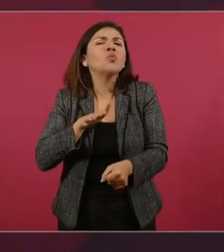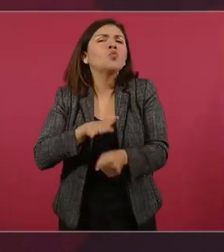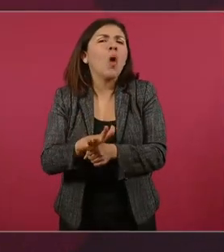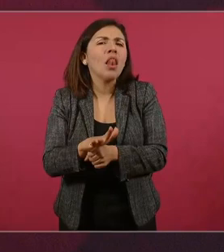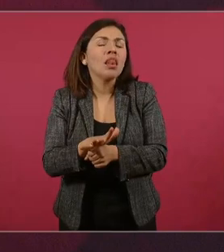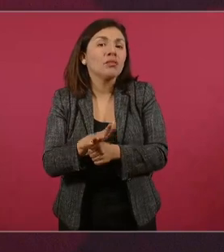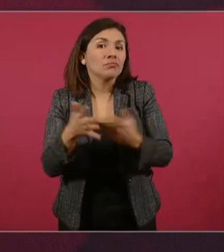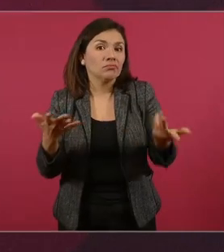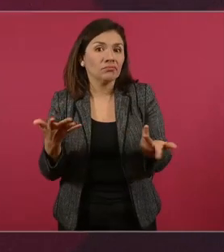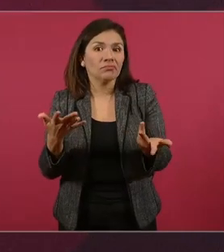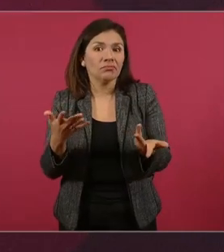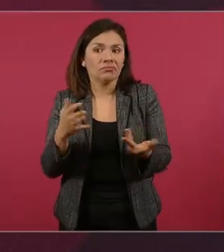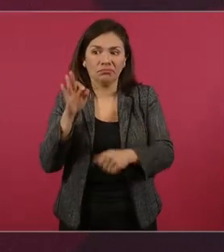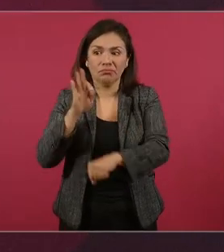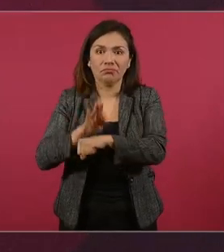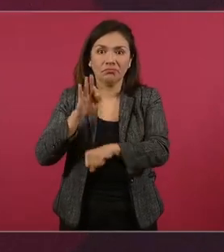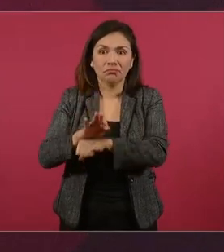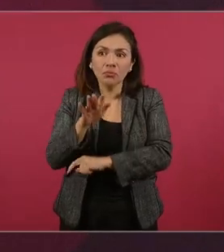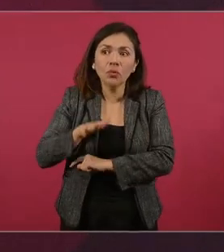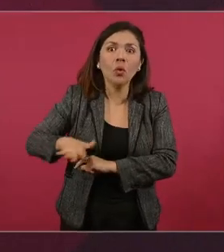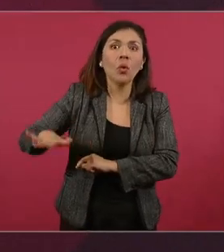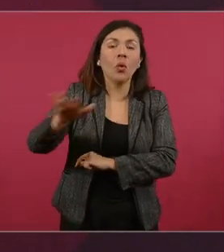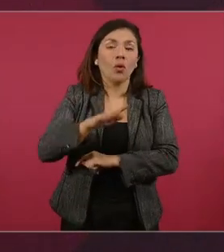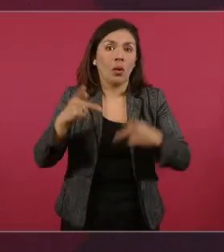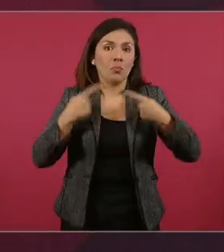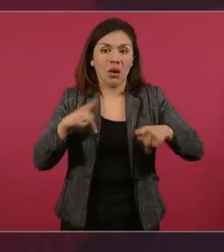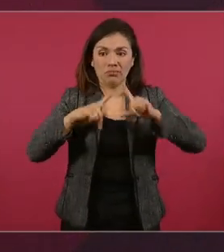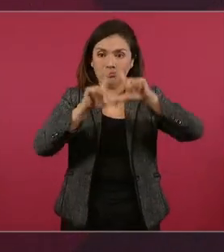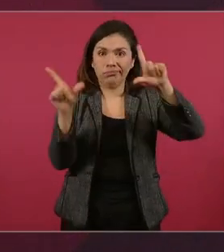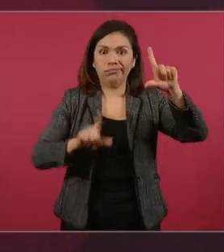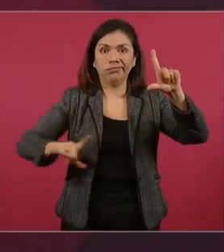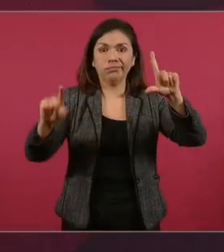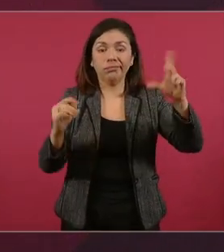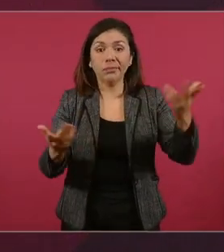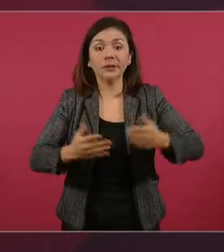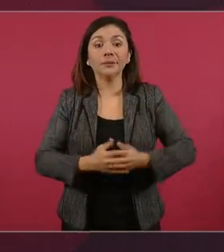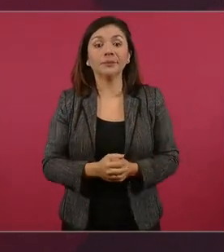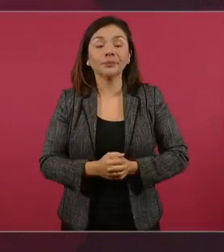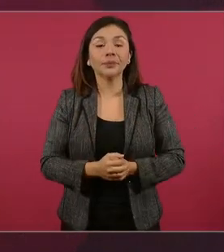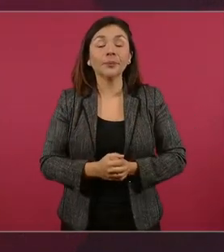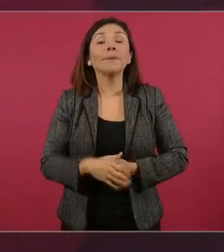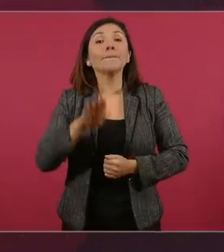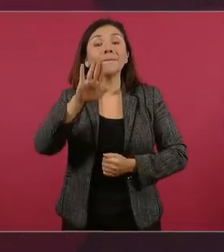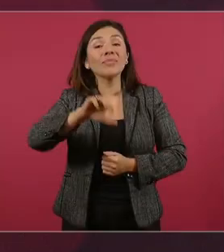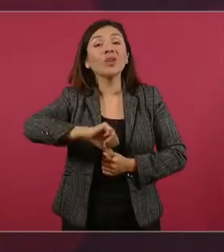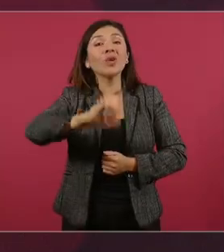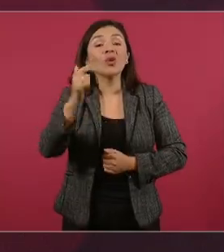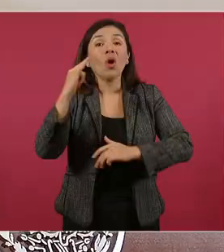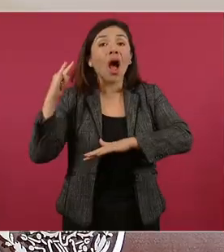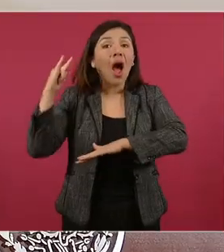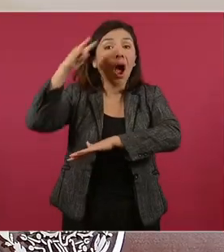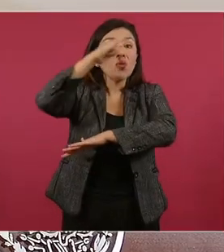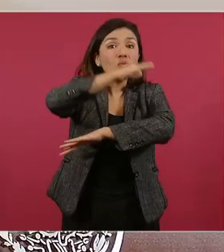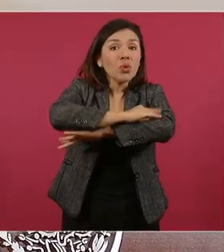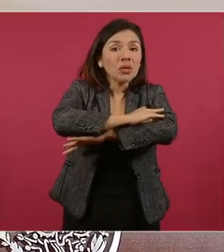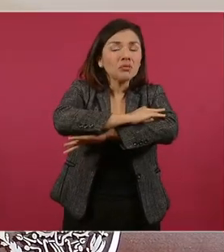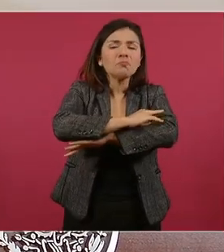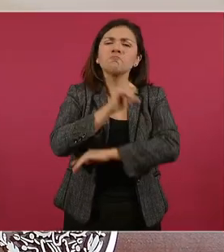al interés del pueblo y de la nación. Y los aeropuertos igual.